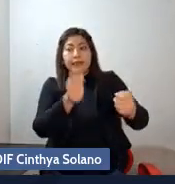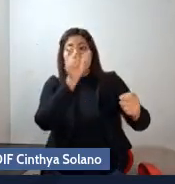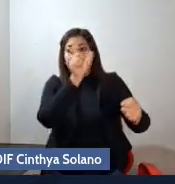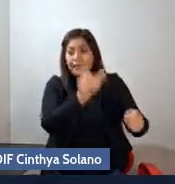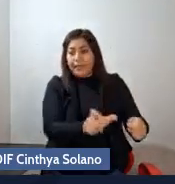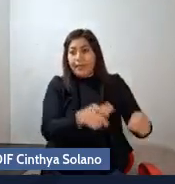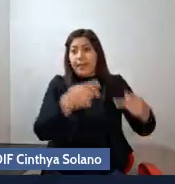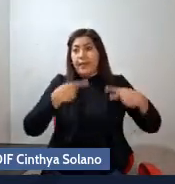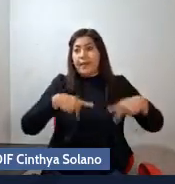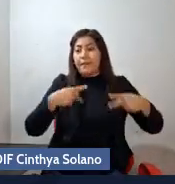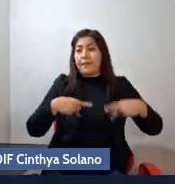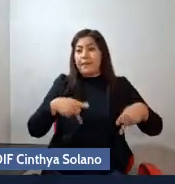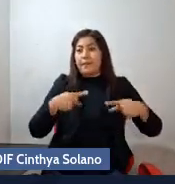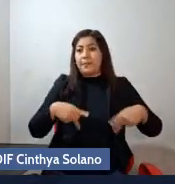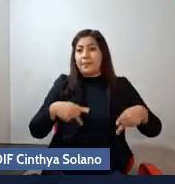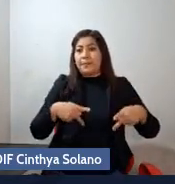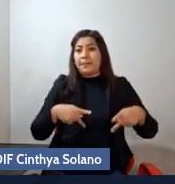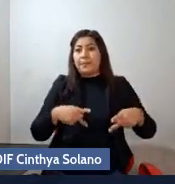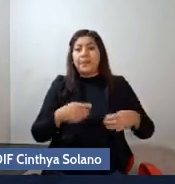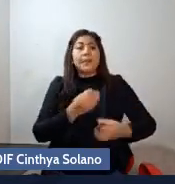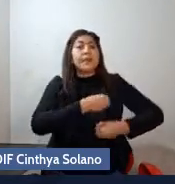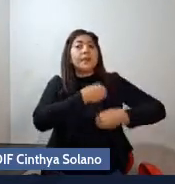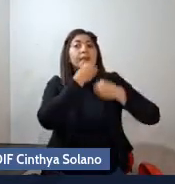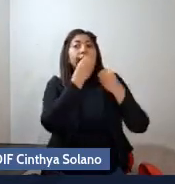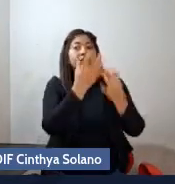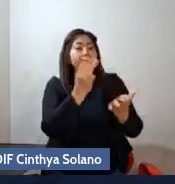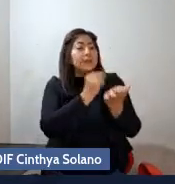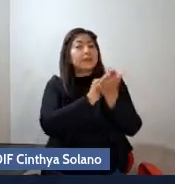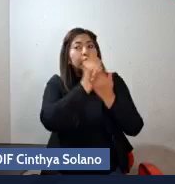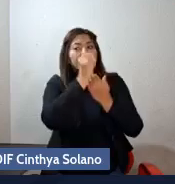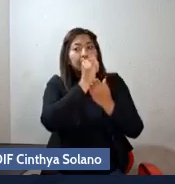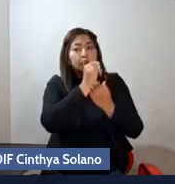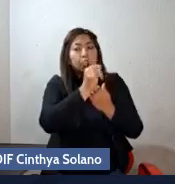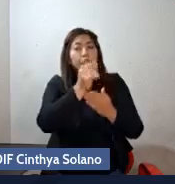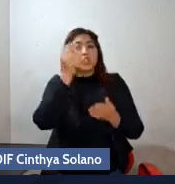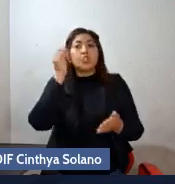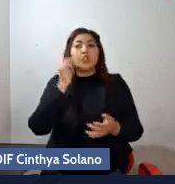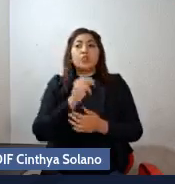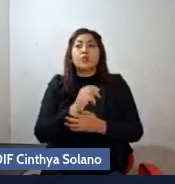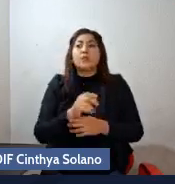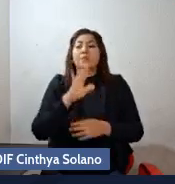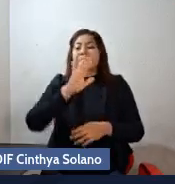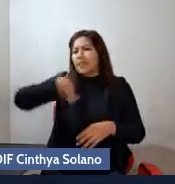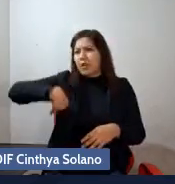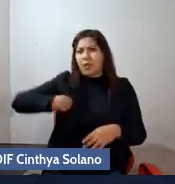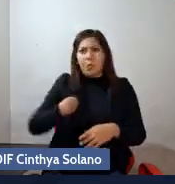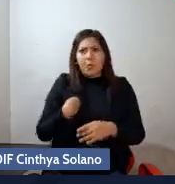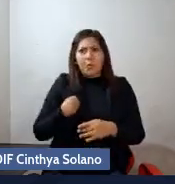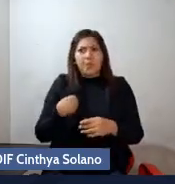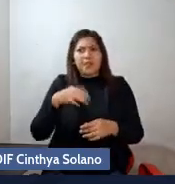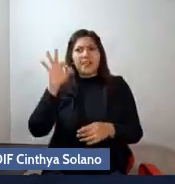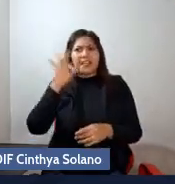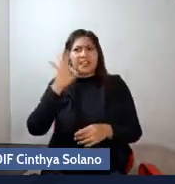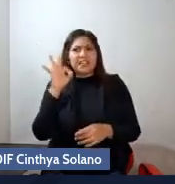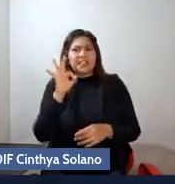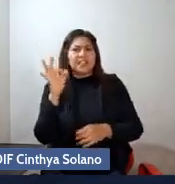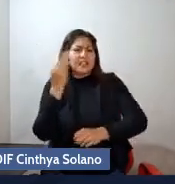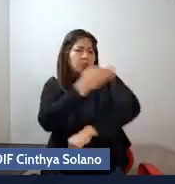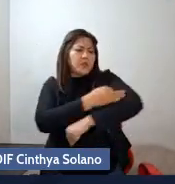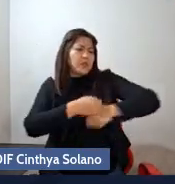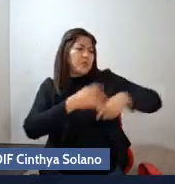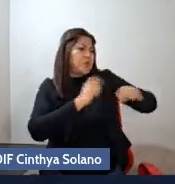voluntad. Él lo va a guardar o a lo mejor se lo va a entregar a alguno de sus familiares para que tengan conocimiento